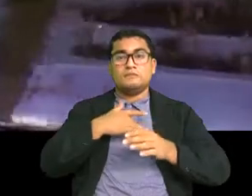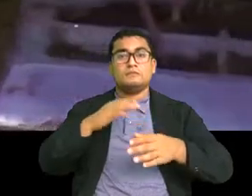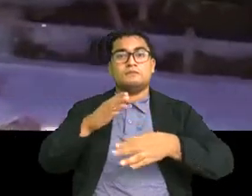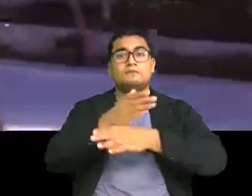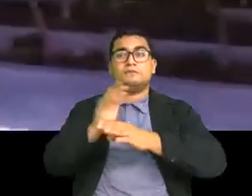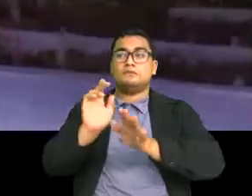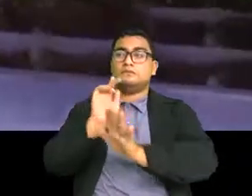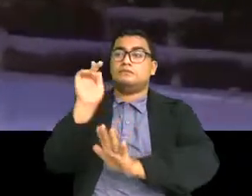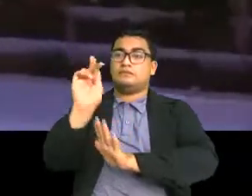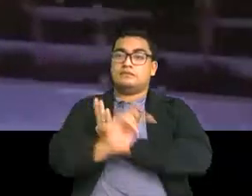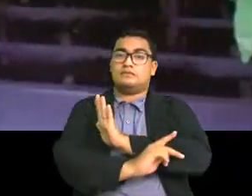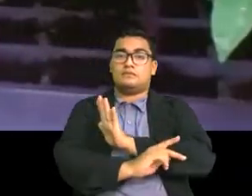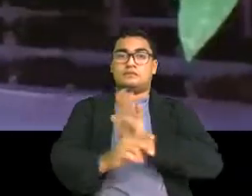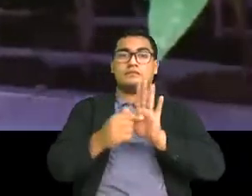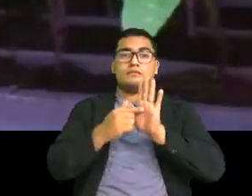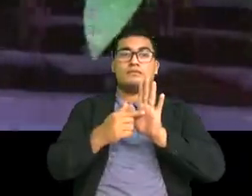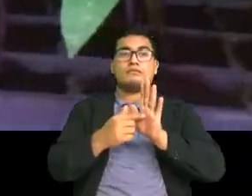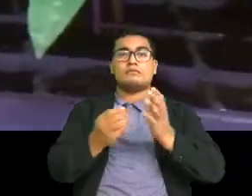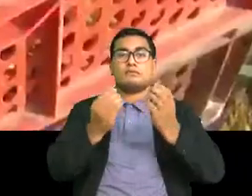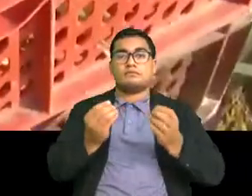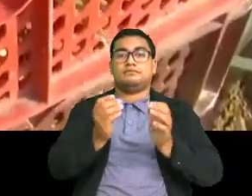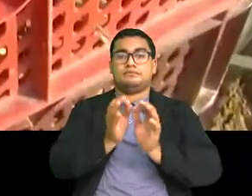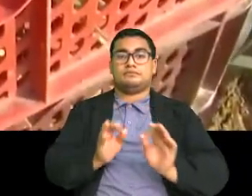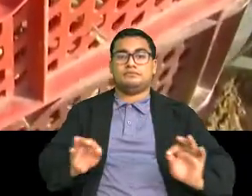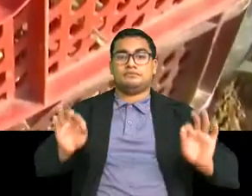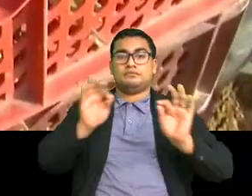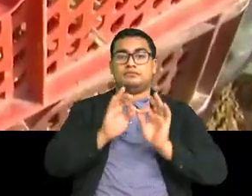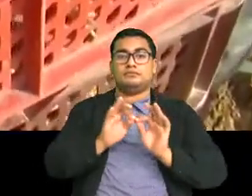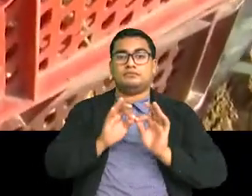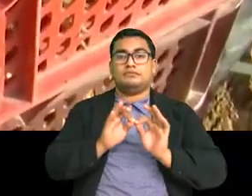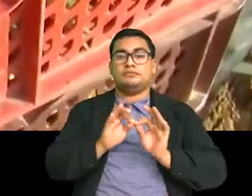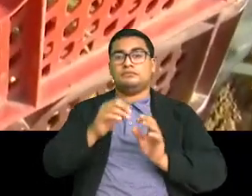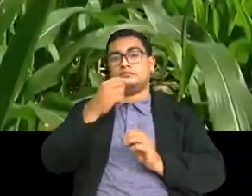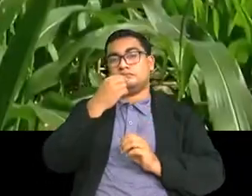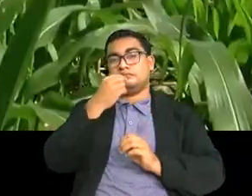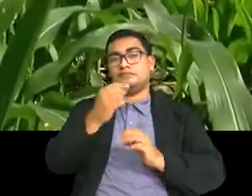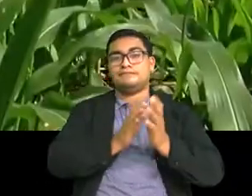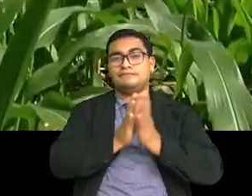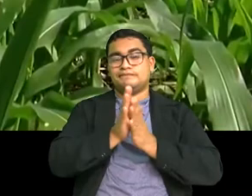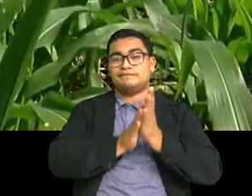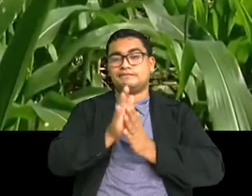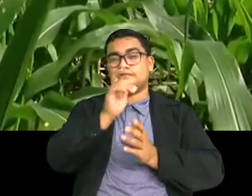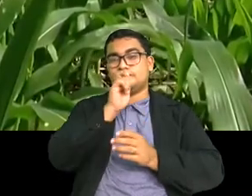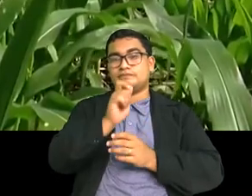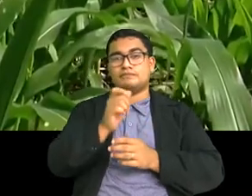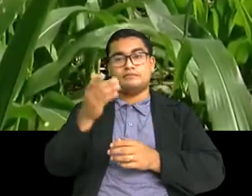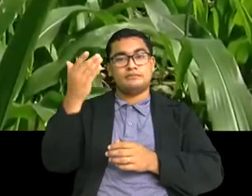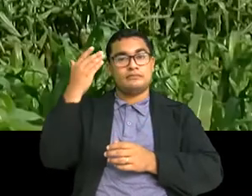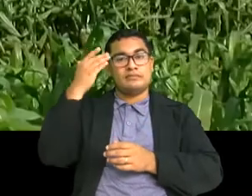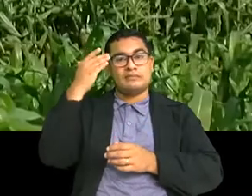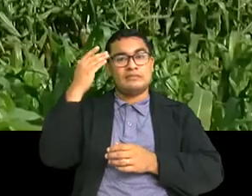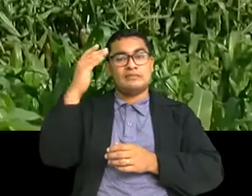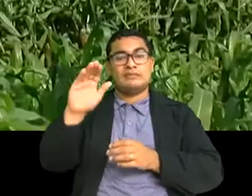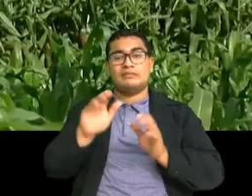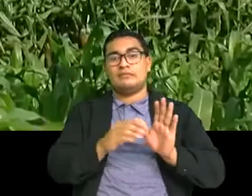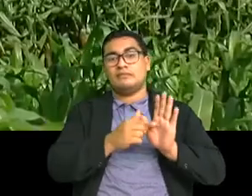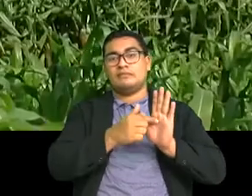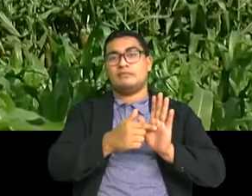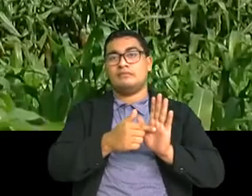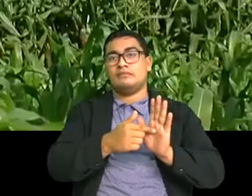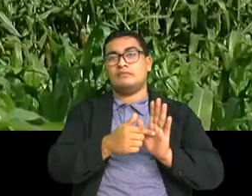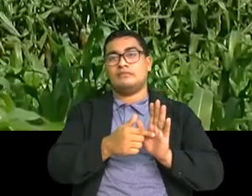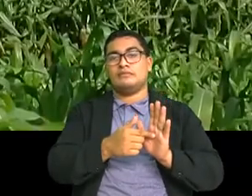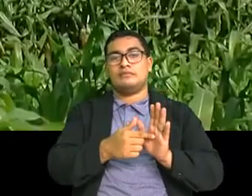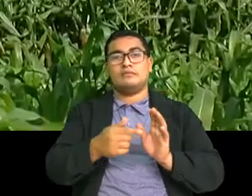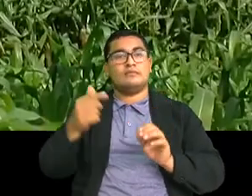vecinos por ejemplo es muy importante entonces sentir esa esa satisfacción de saber por ejemplo que nosotros además de que